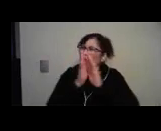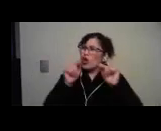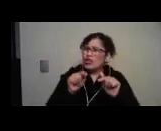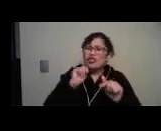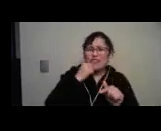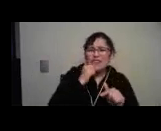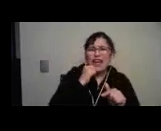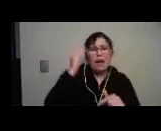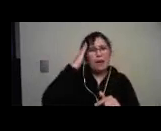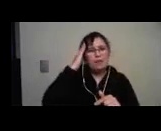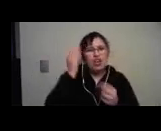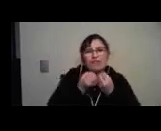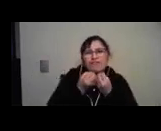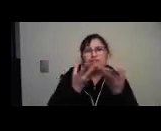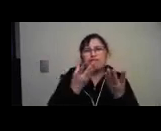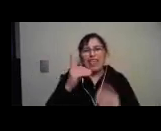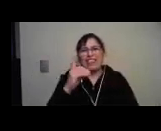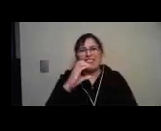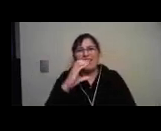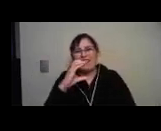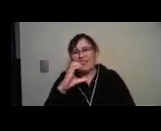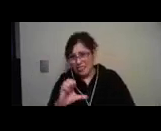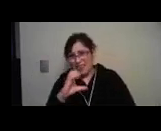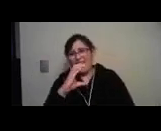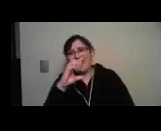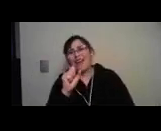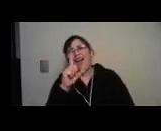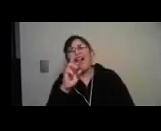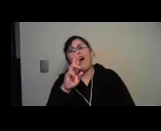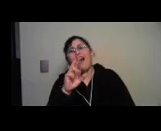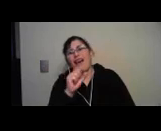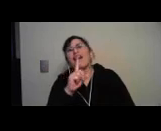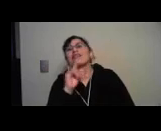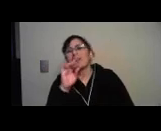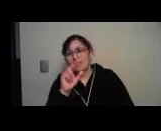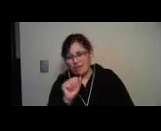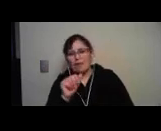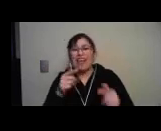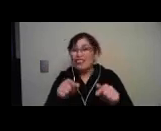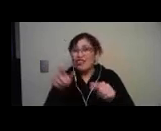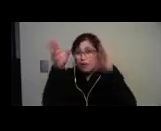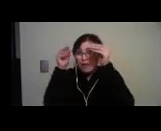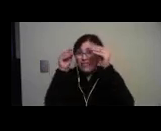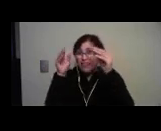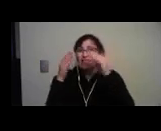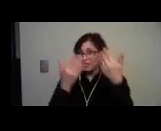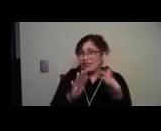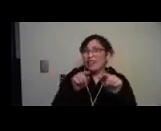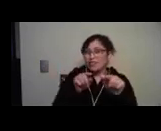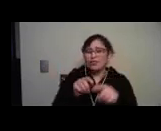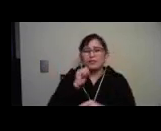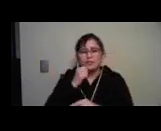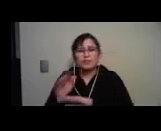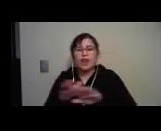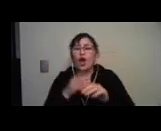más bien declarativa que uno puede verbalizar, ¿cierto? Cómo se realizó el proceso de aprendizaje. En tanto que la otra memoria a largo plazo es